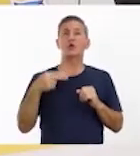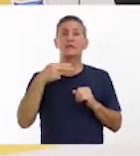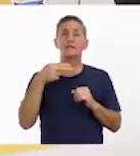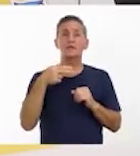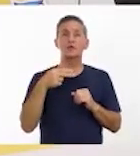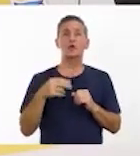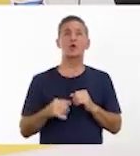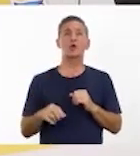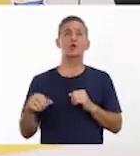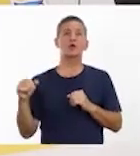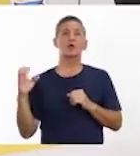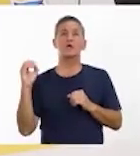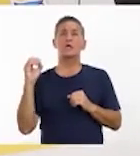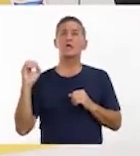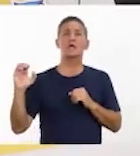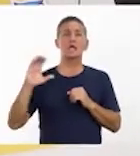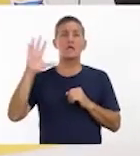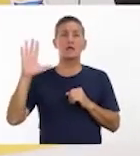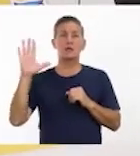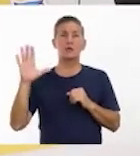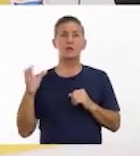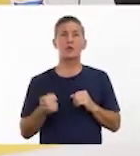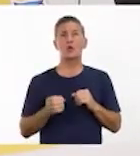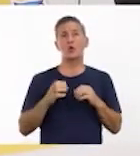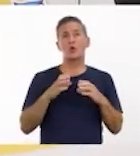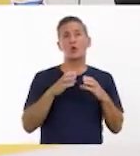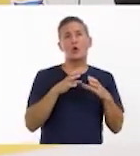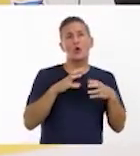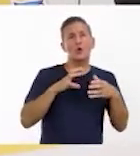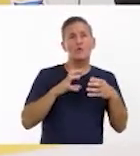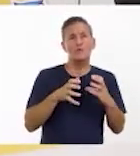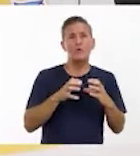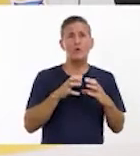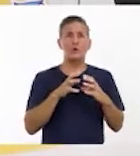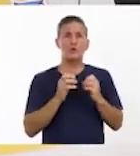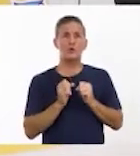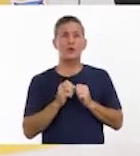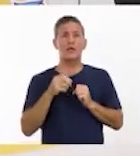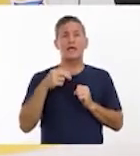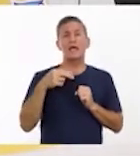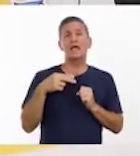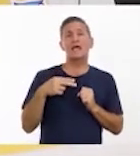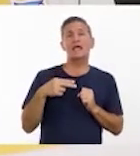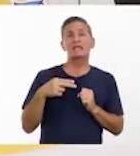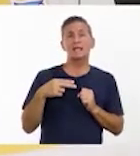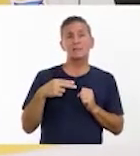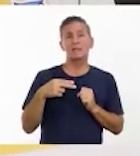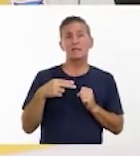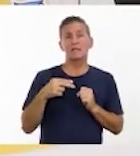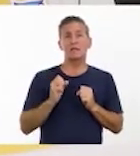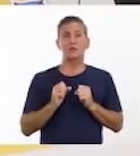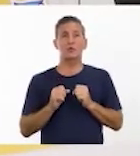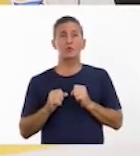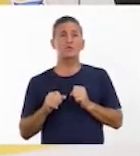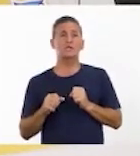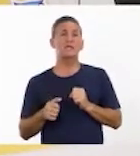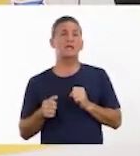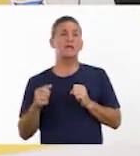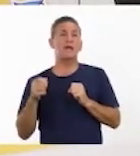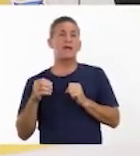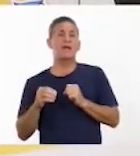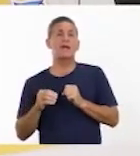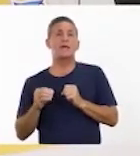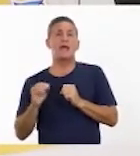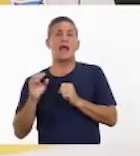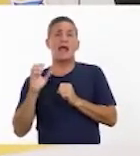son compuestos oxigenados de hidrocarburos. Aquí les traemos el éter metílico y el alcohol, que es